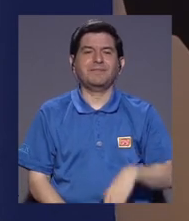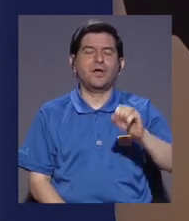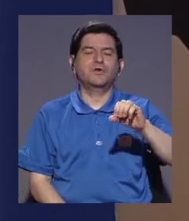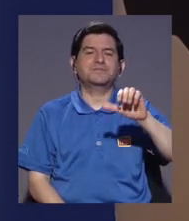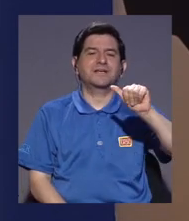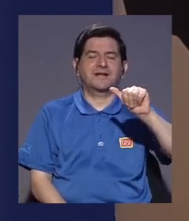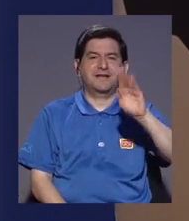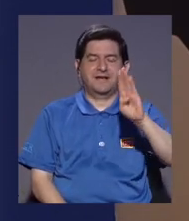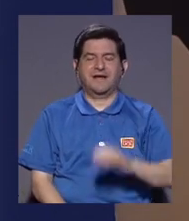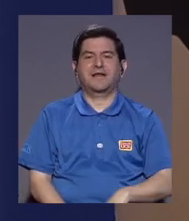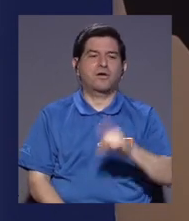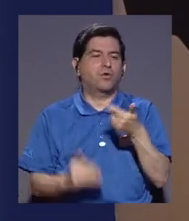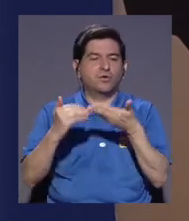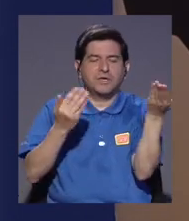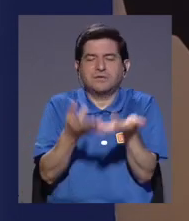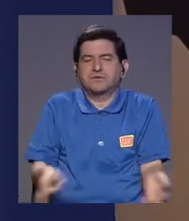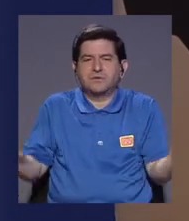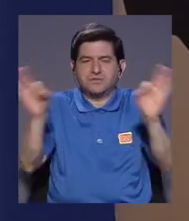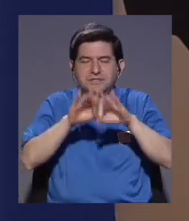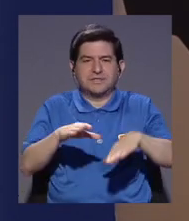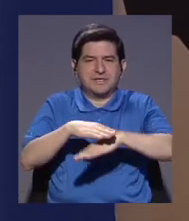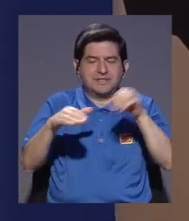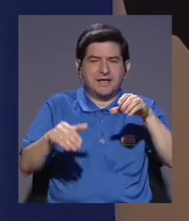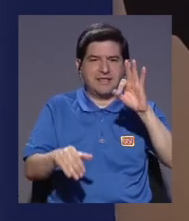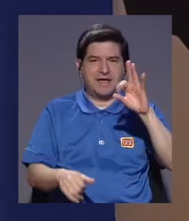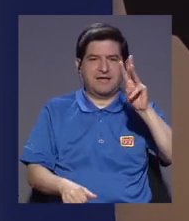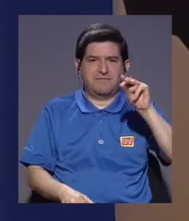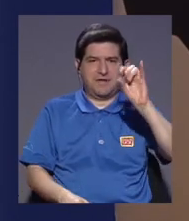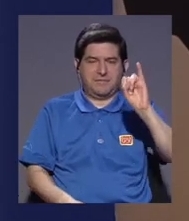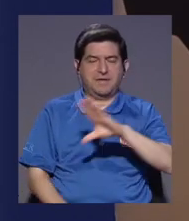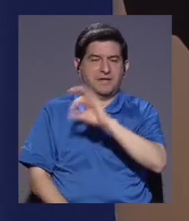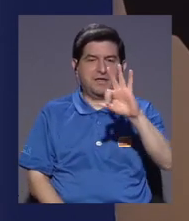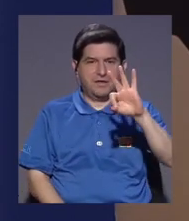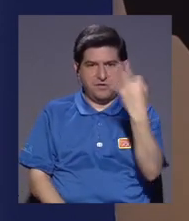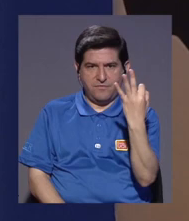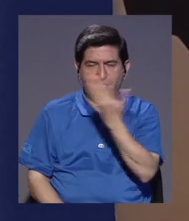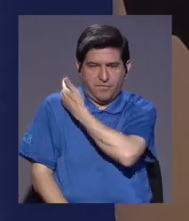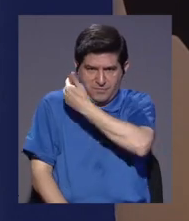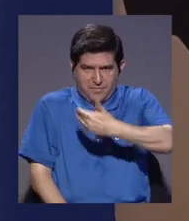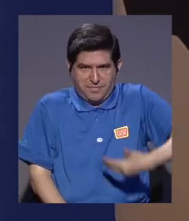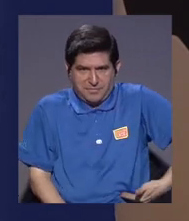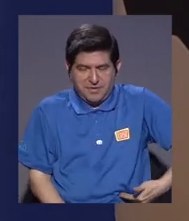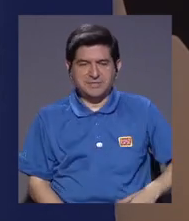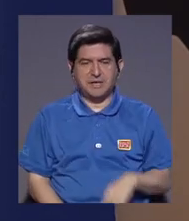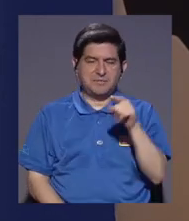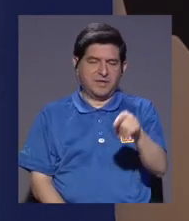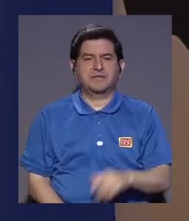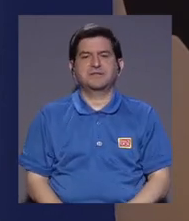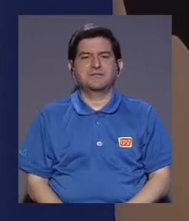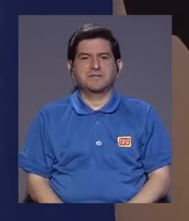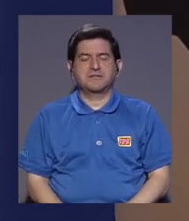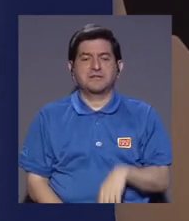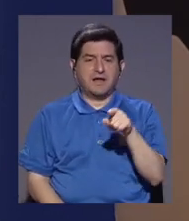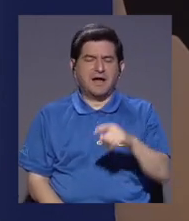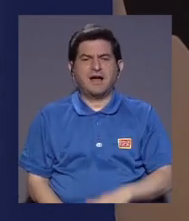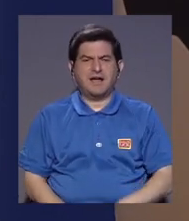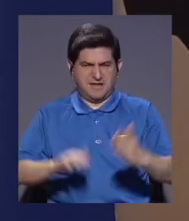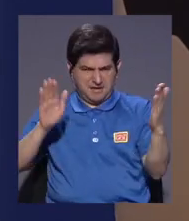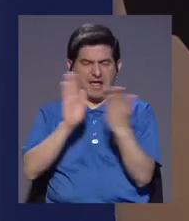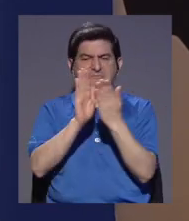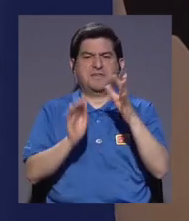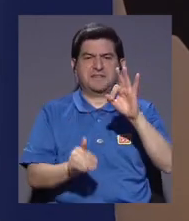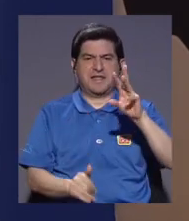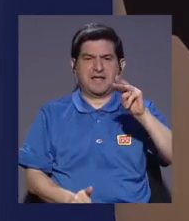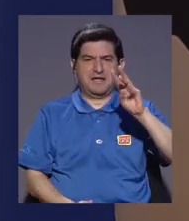buscar otro elemento muy valioso la salida del fondo monetario internacional y la forma en la que el presidente se sacude con el